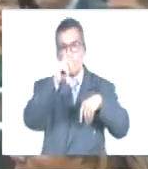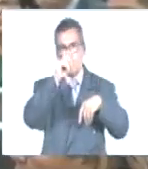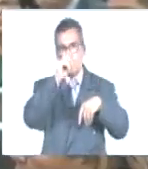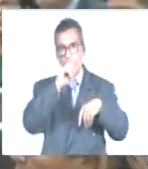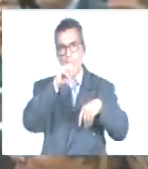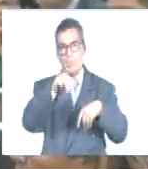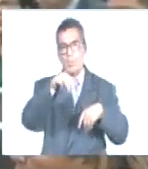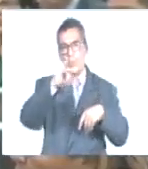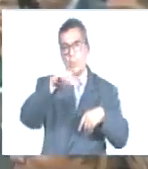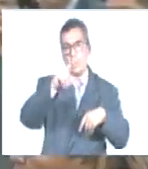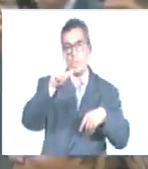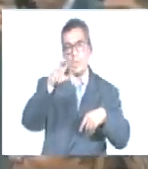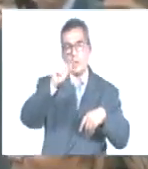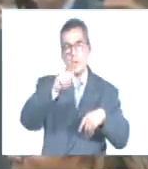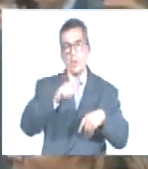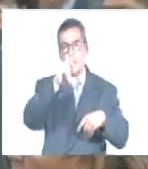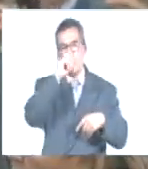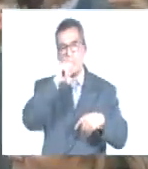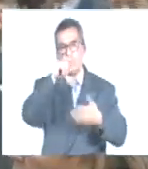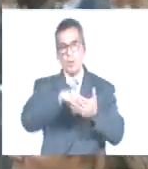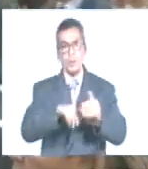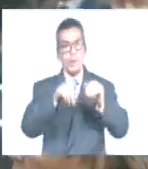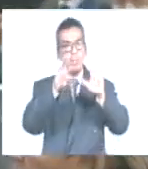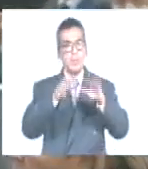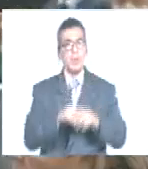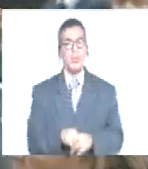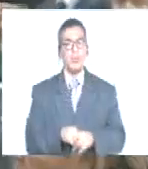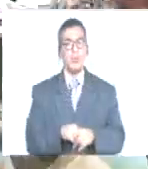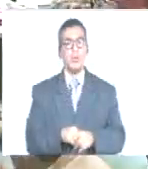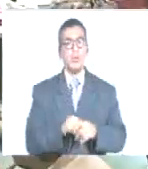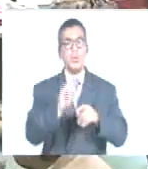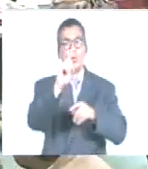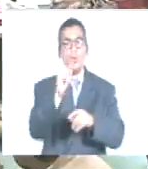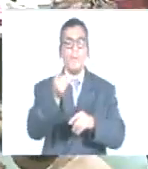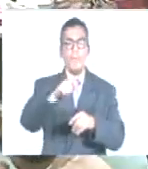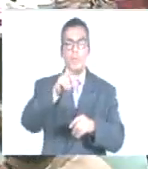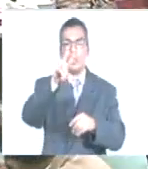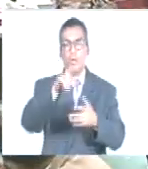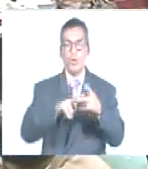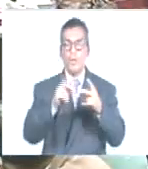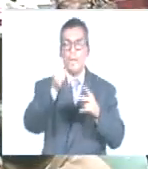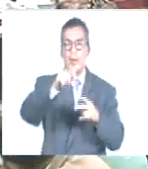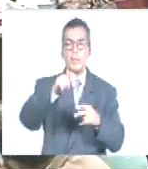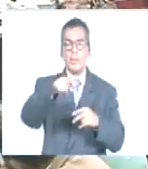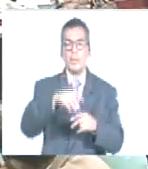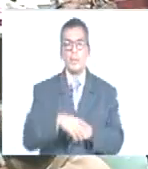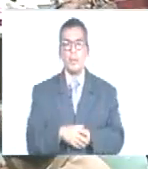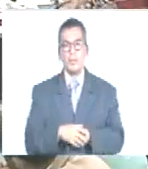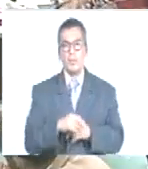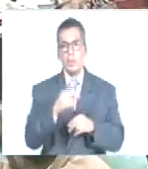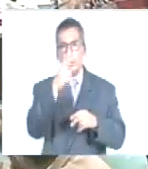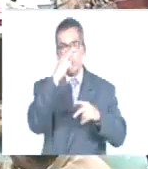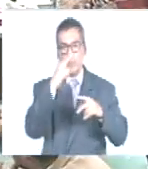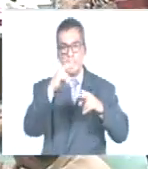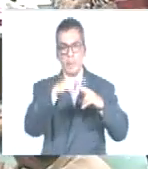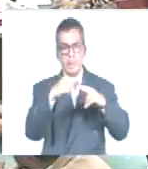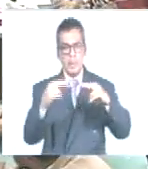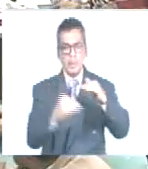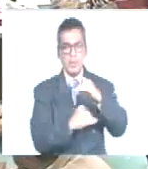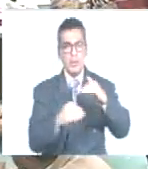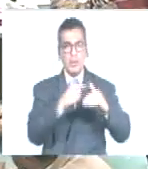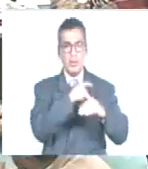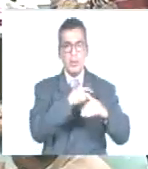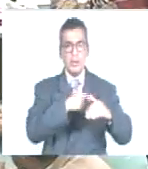Minón en Azerbaiyán en el año 2019, y hace un mes, dos meses, estuvo la vicepresidenta de